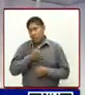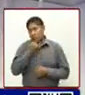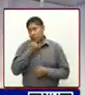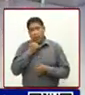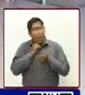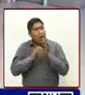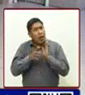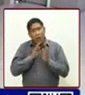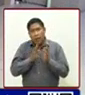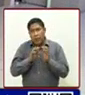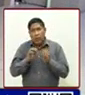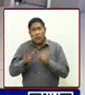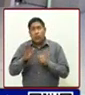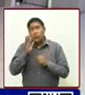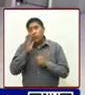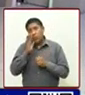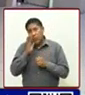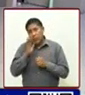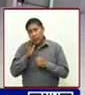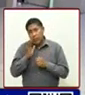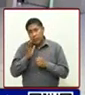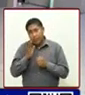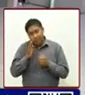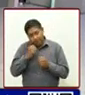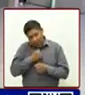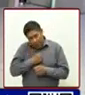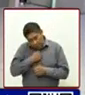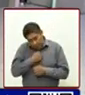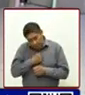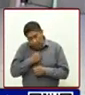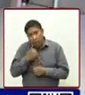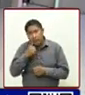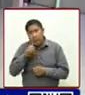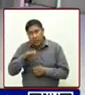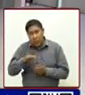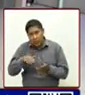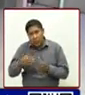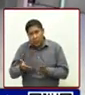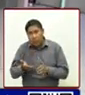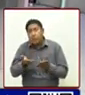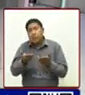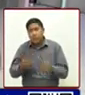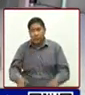además de hablar con la mamá de la víctima, con esta pequeñita que ha perdido la vida. Héctor, contigo.